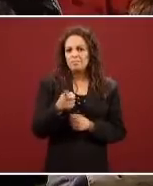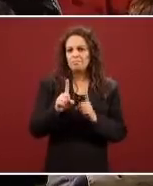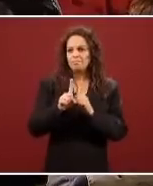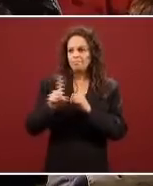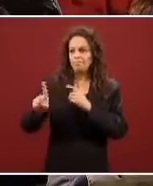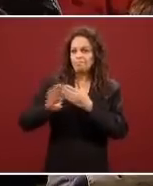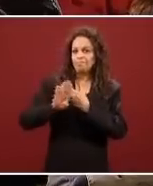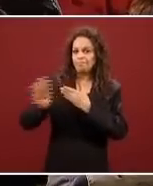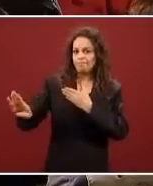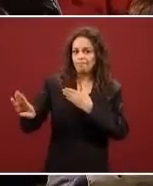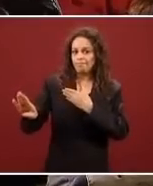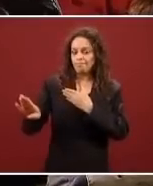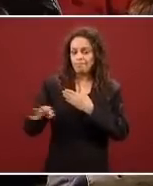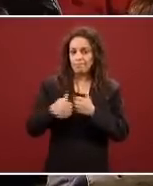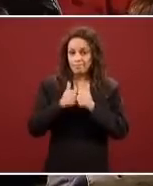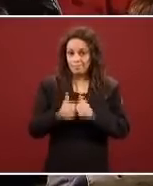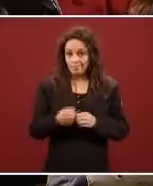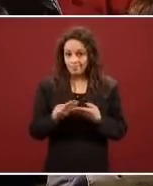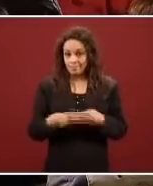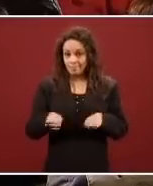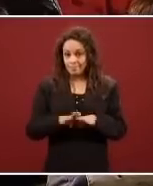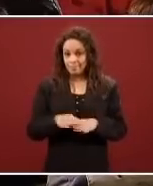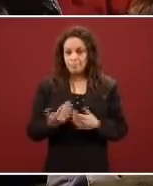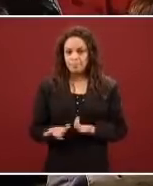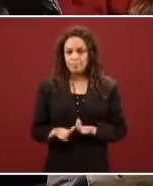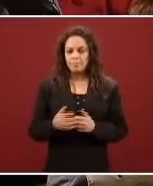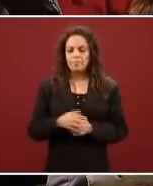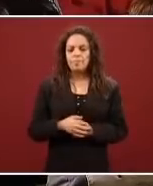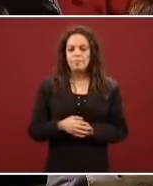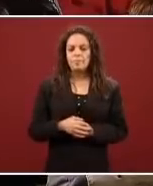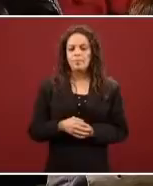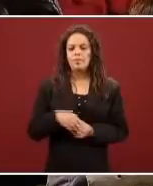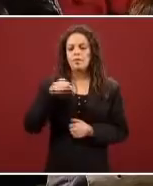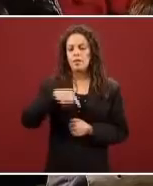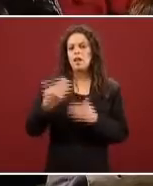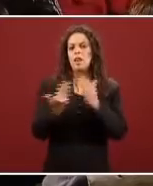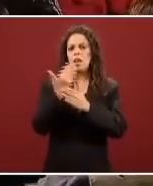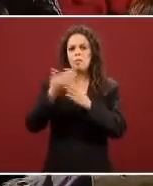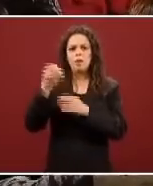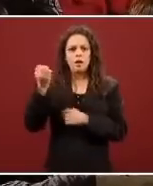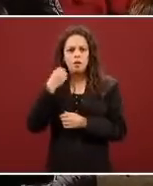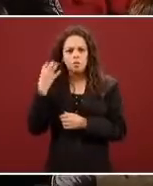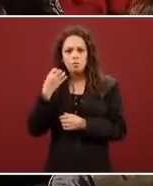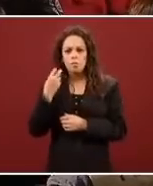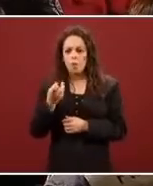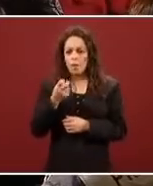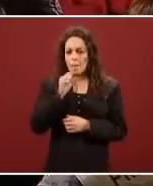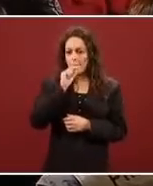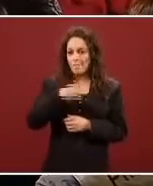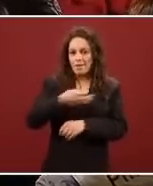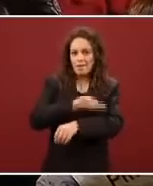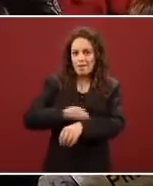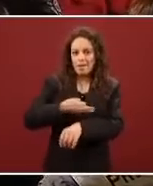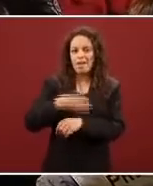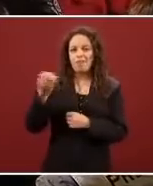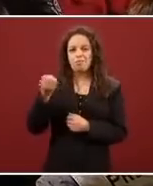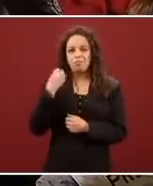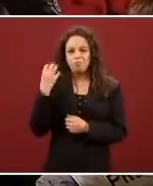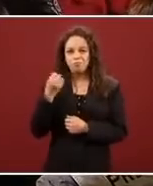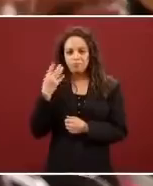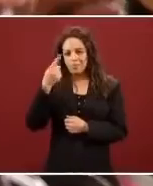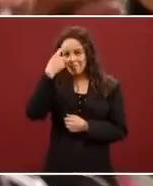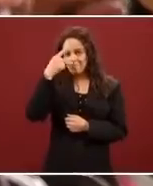es técnica, entonces en las mañaneras, en esta misma conferencia para dar, pues cómo